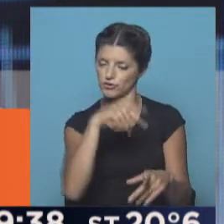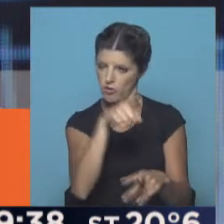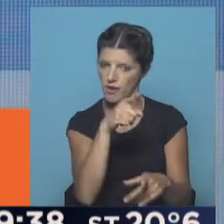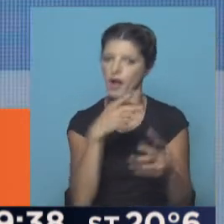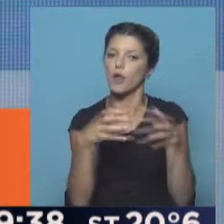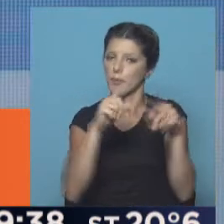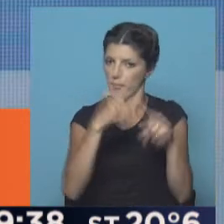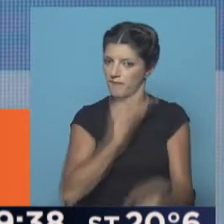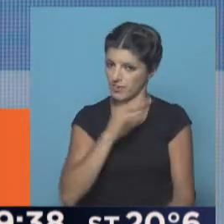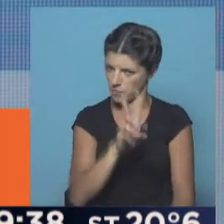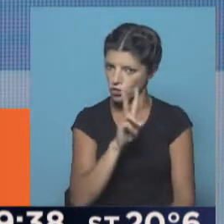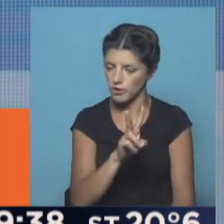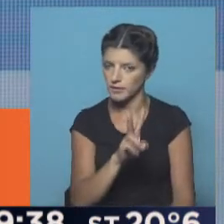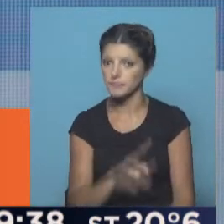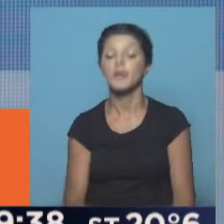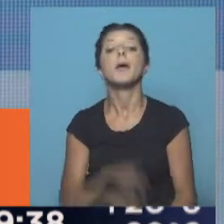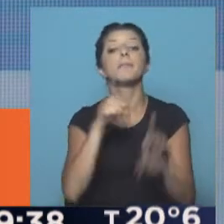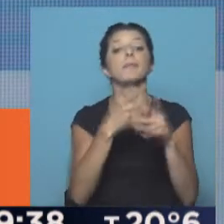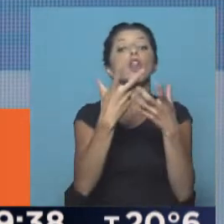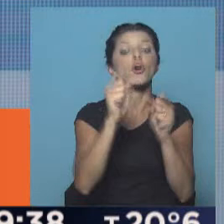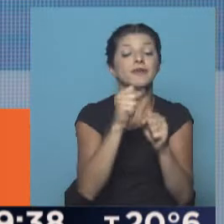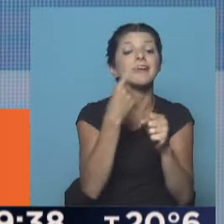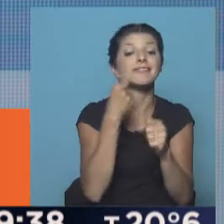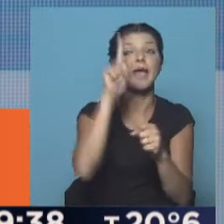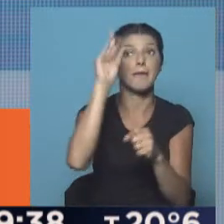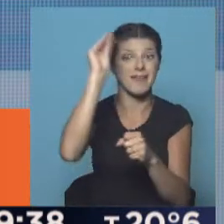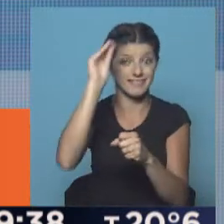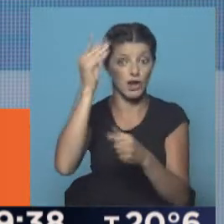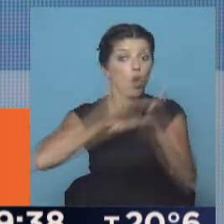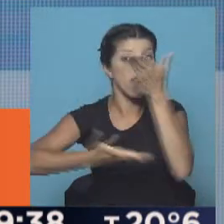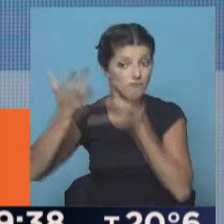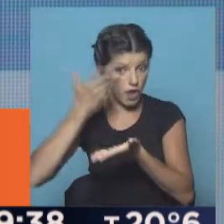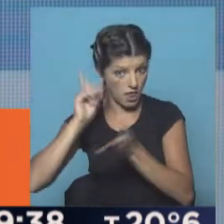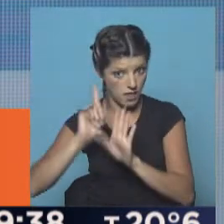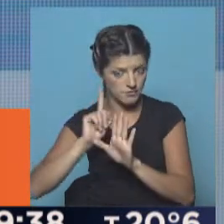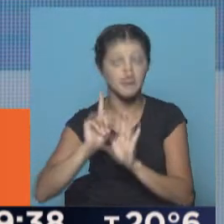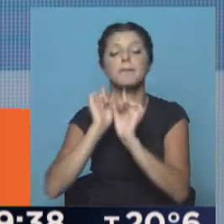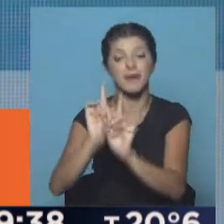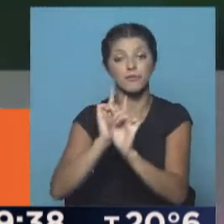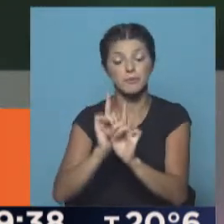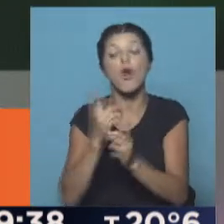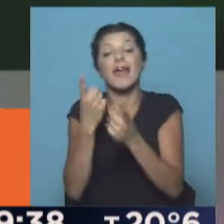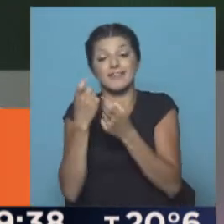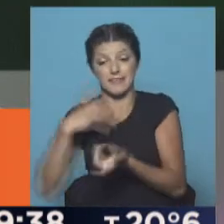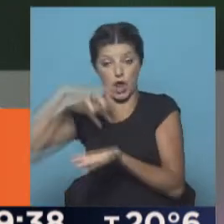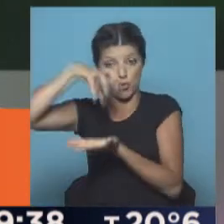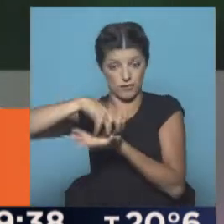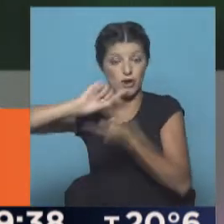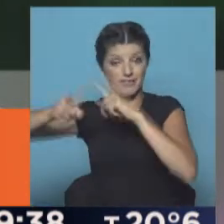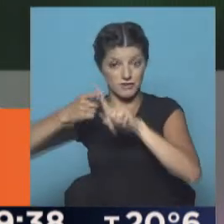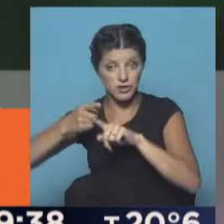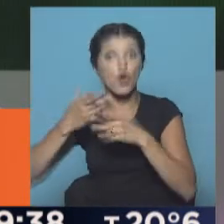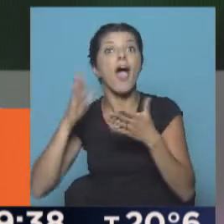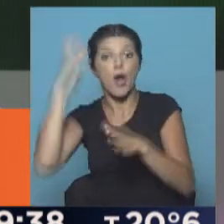conseguirla necesita la colaboración de Brasil. Y para que Brasil colabore hace falta que nuestra Cancillería convenza a los brasileños de que